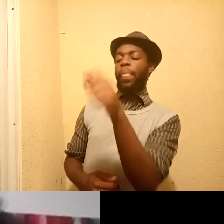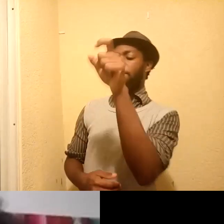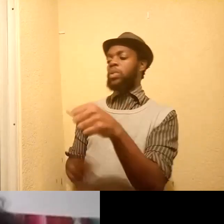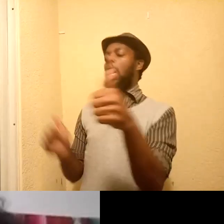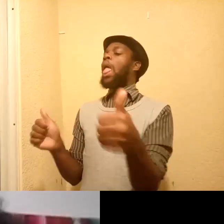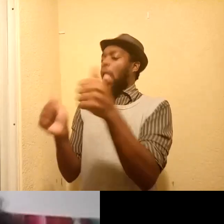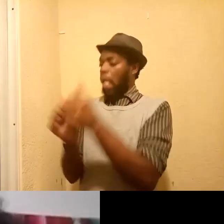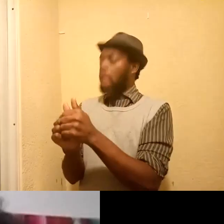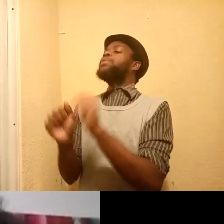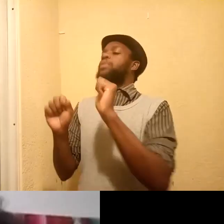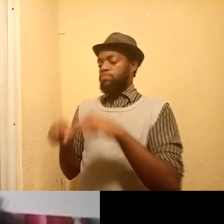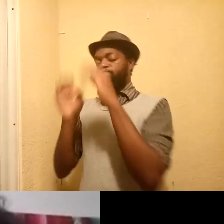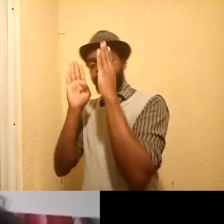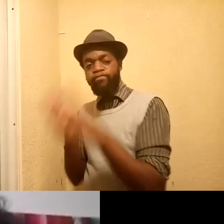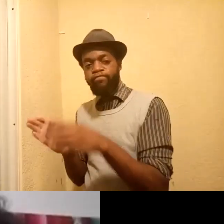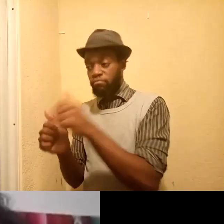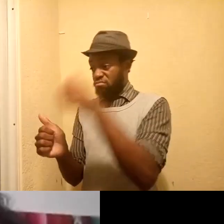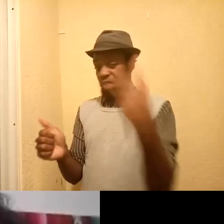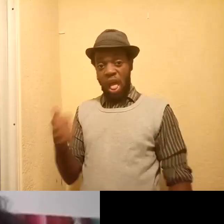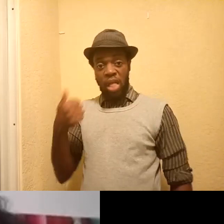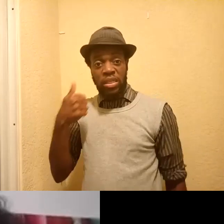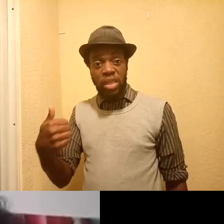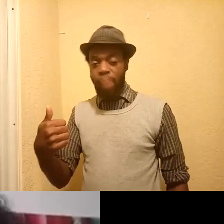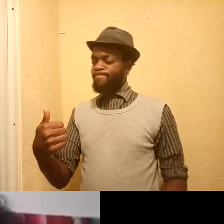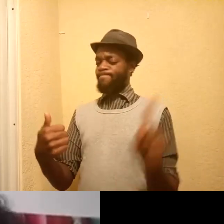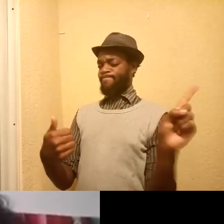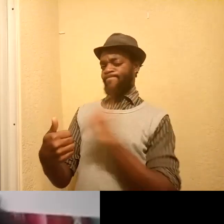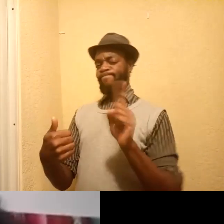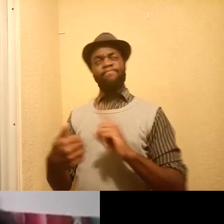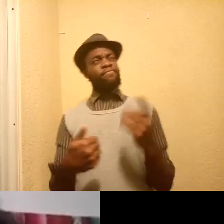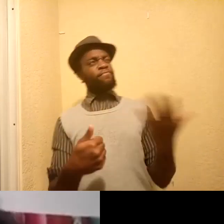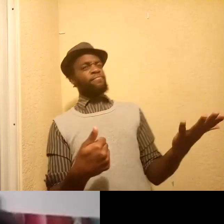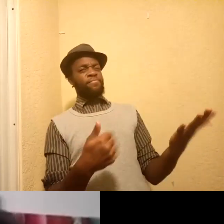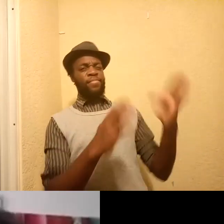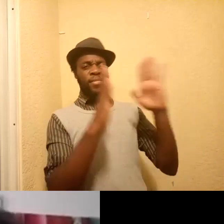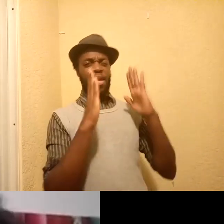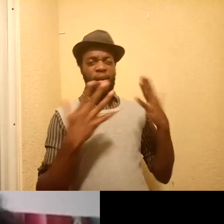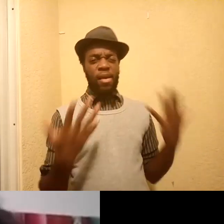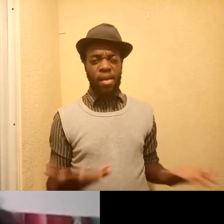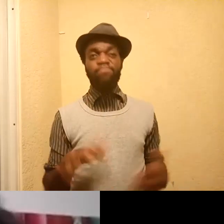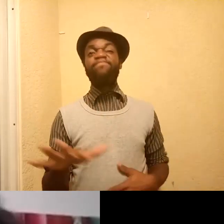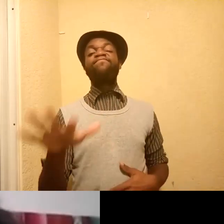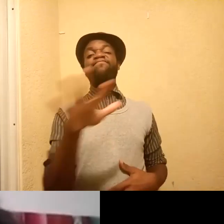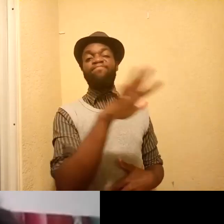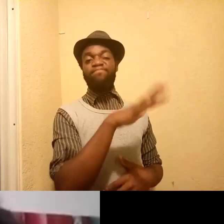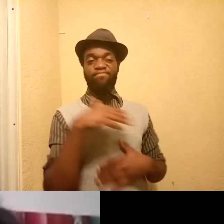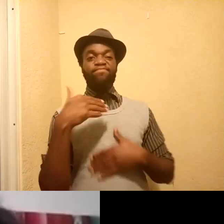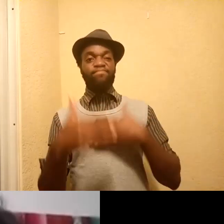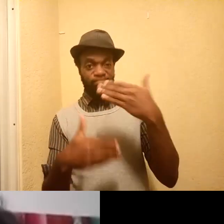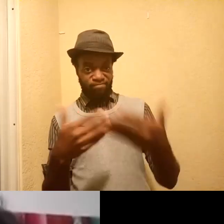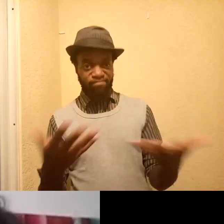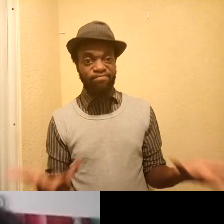acompañe para poder levantar esta ficha médica. En nuestros entornos se da y se da de una